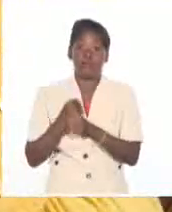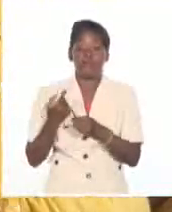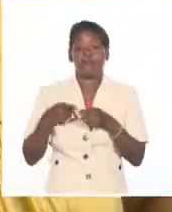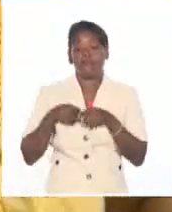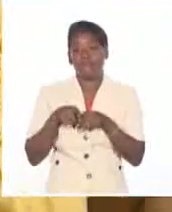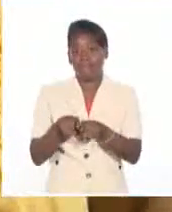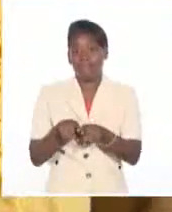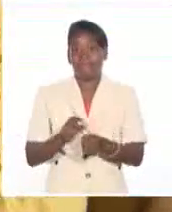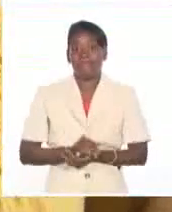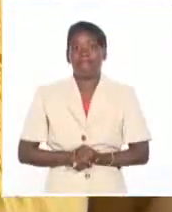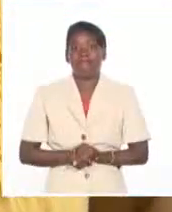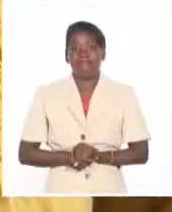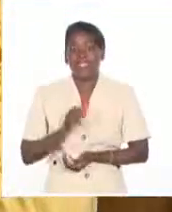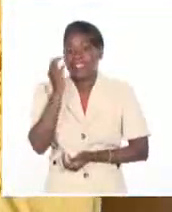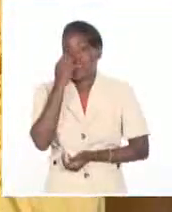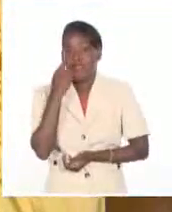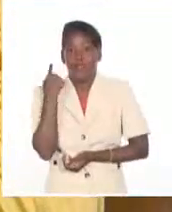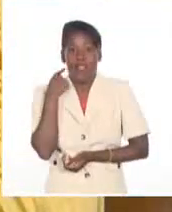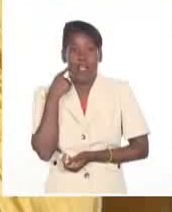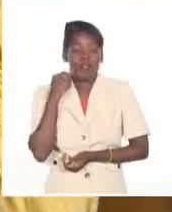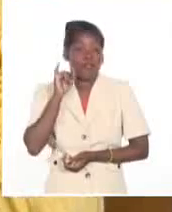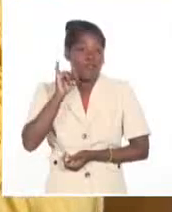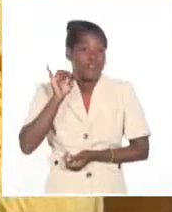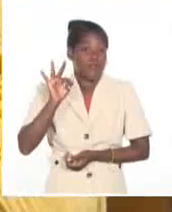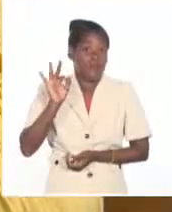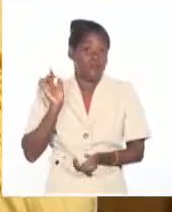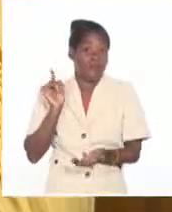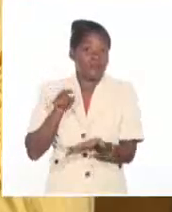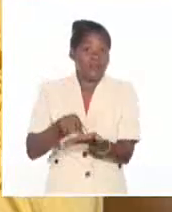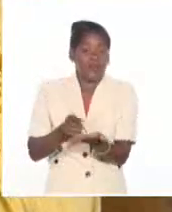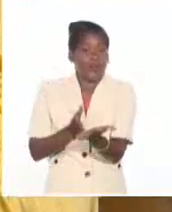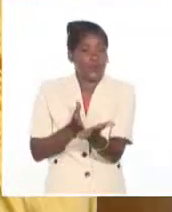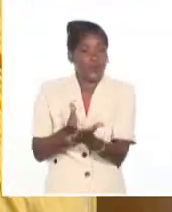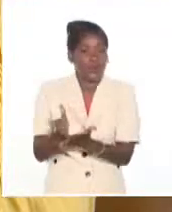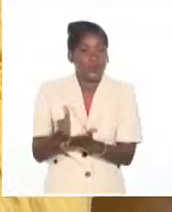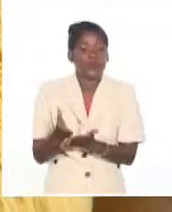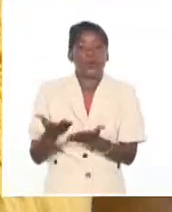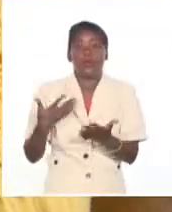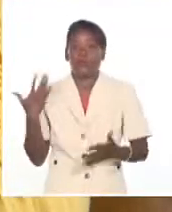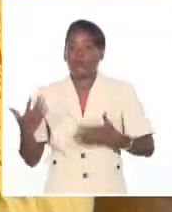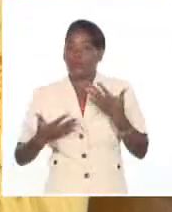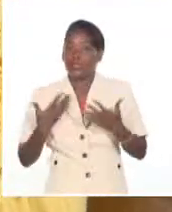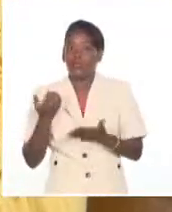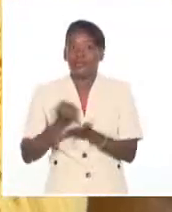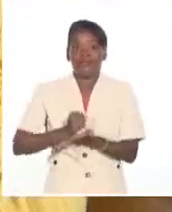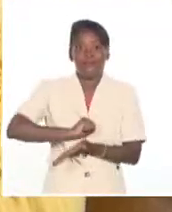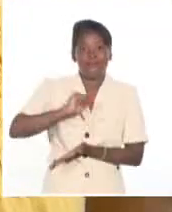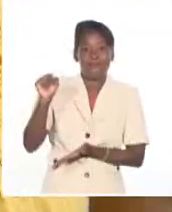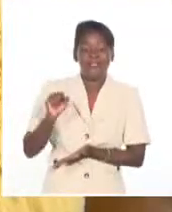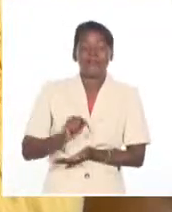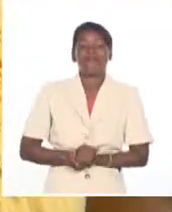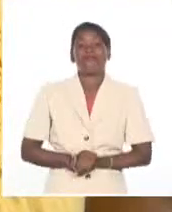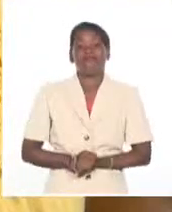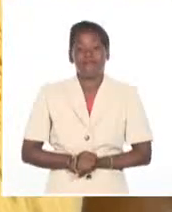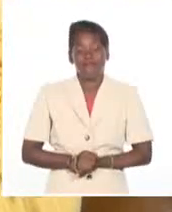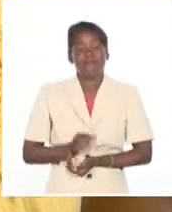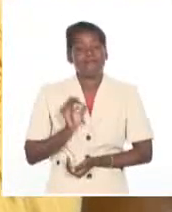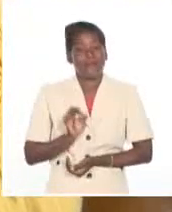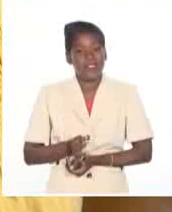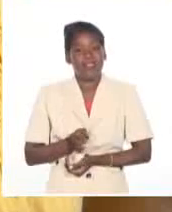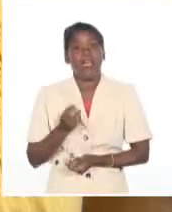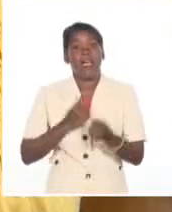circo a la espalda en el 68, han luchado cantidad, tienen lauros, tienen premios, tienen cosas, y verdaderamente están un poquito